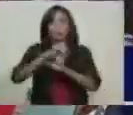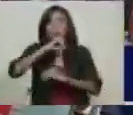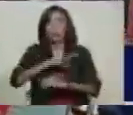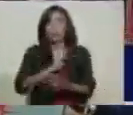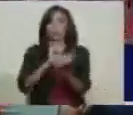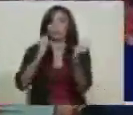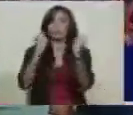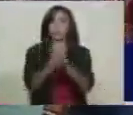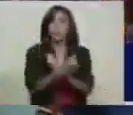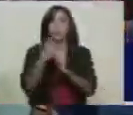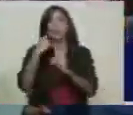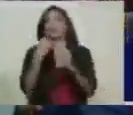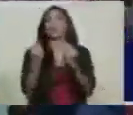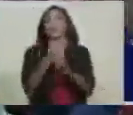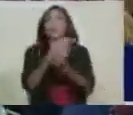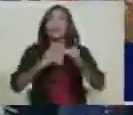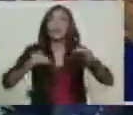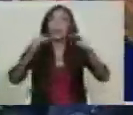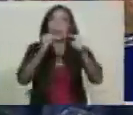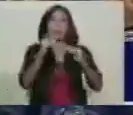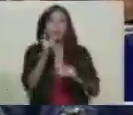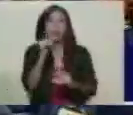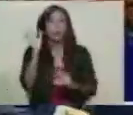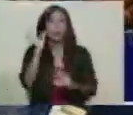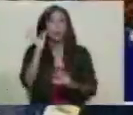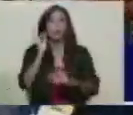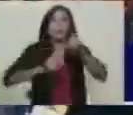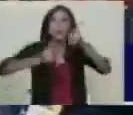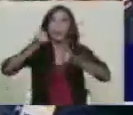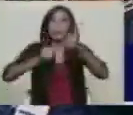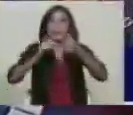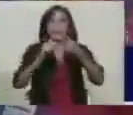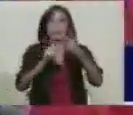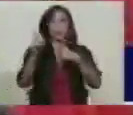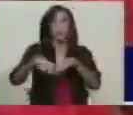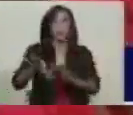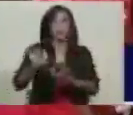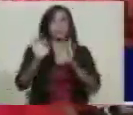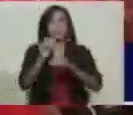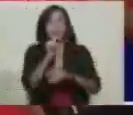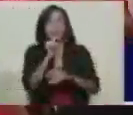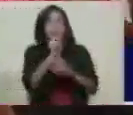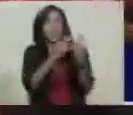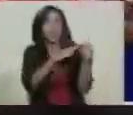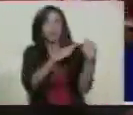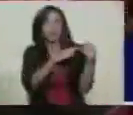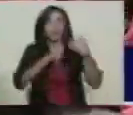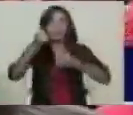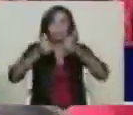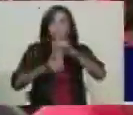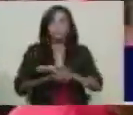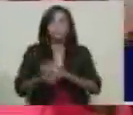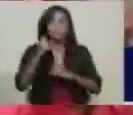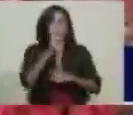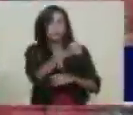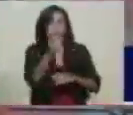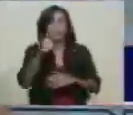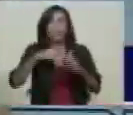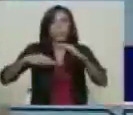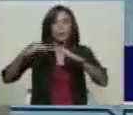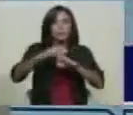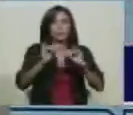que fue garantizar la paridad, no solo en la postulación, sino en la elección de delegadas. Garantizamos que en cada uno de los municipios del